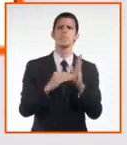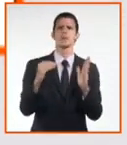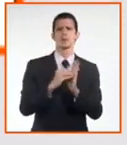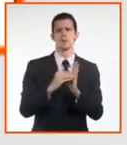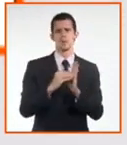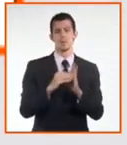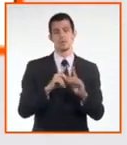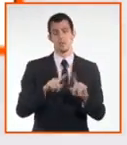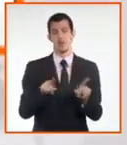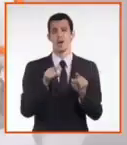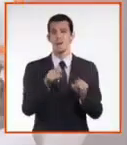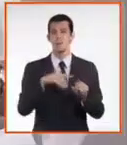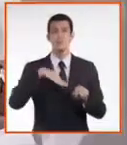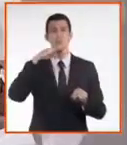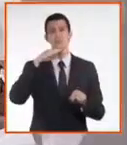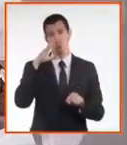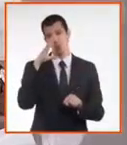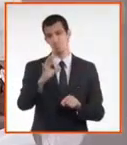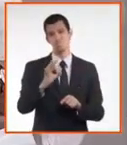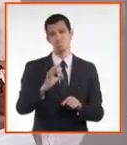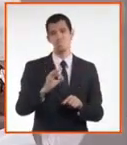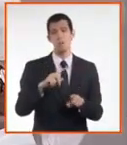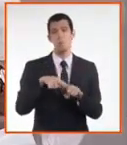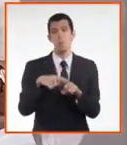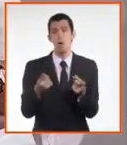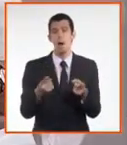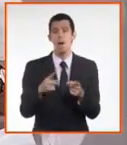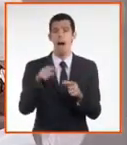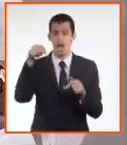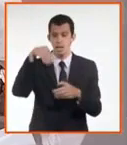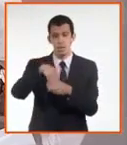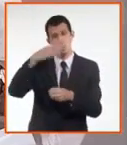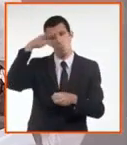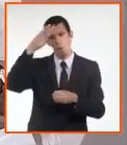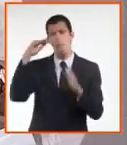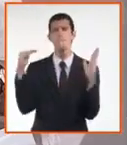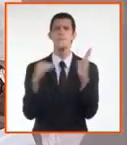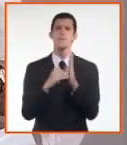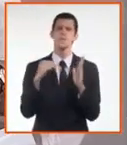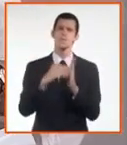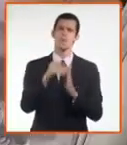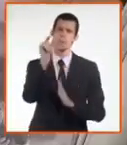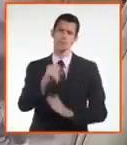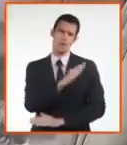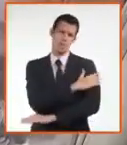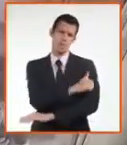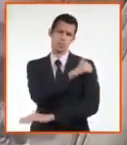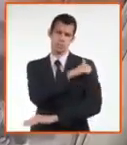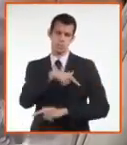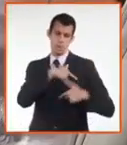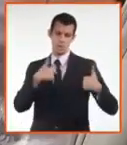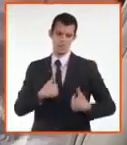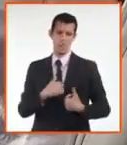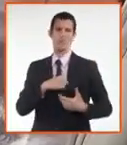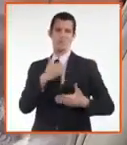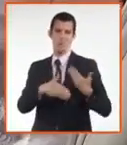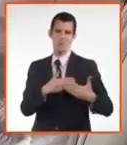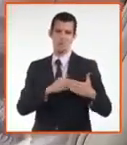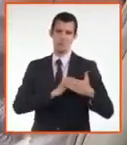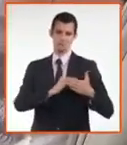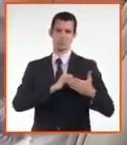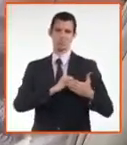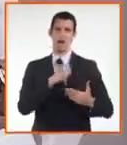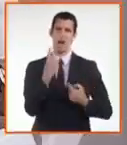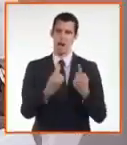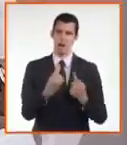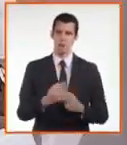y a partir de los 50 años se duplica el riesgo de padecimiento y la población de